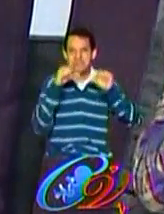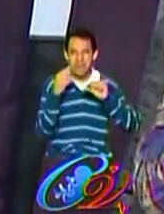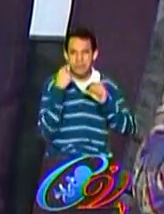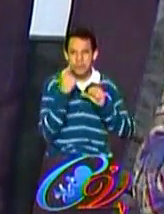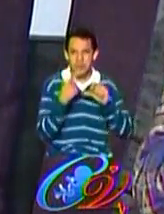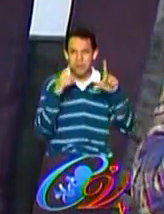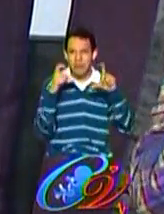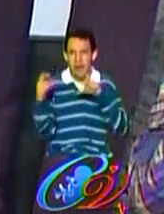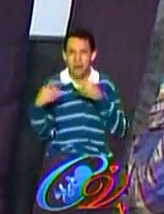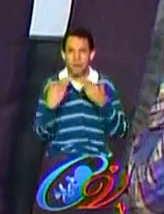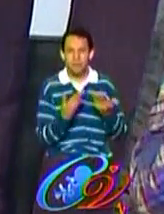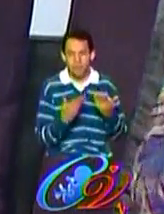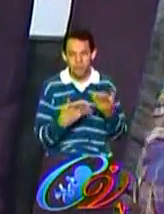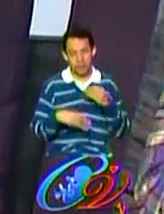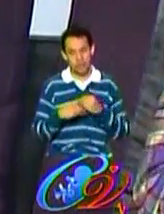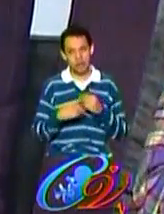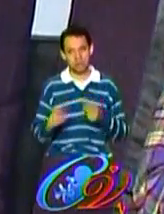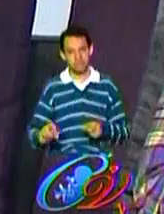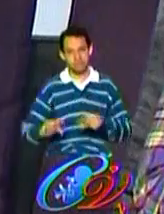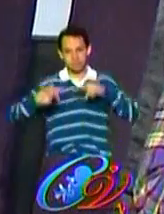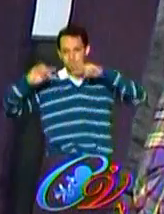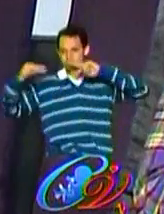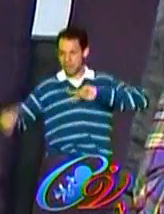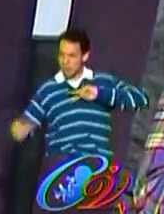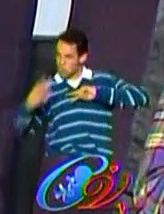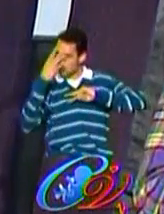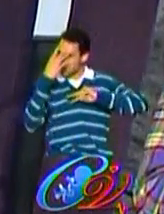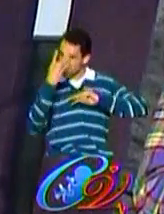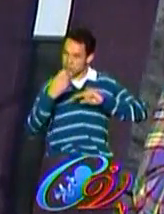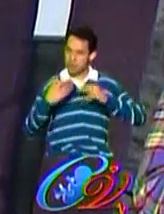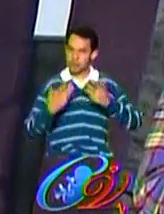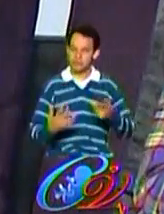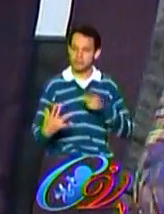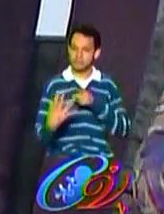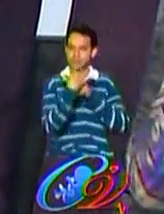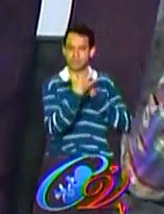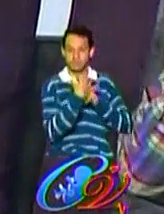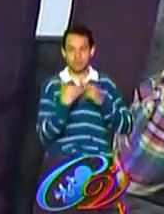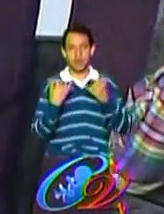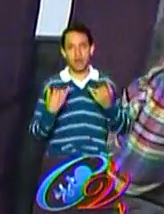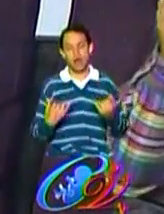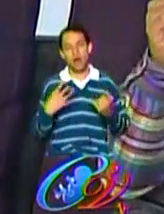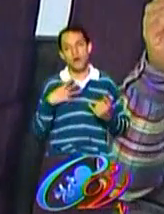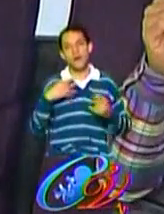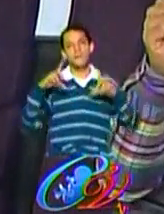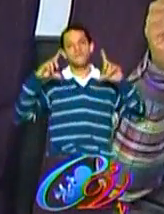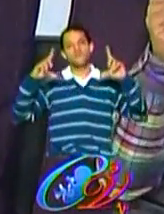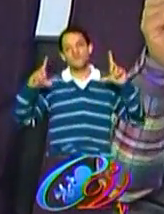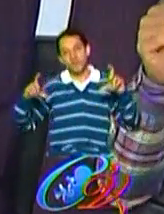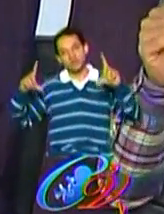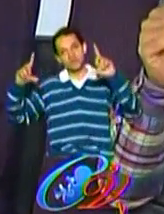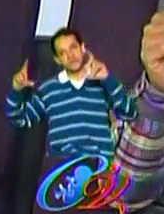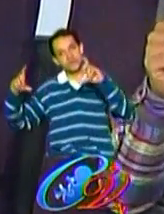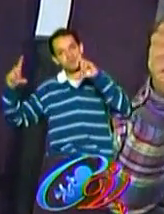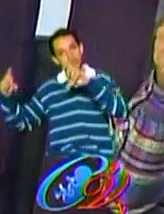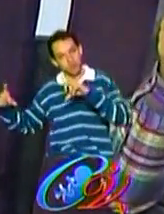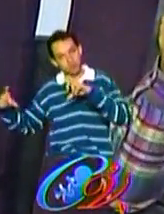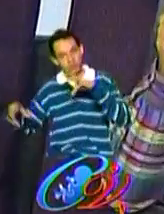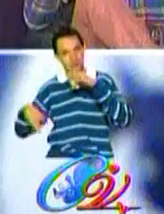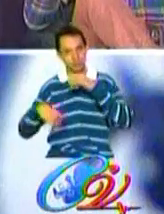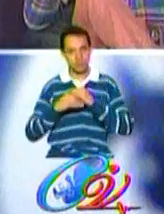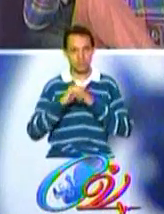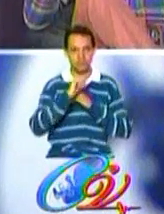¿Por qué nos altera? Vamos a ver estas otras imágenes y ustedes van a ir entendiendo el proceso de